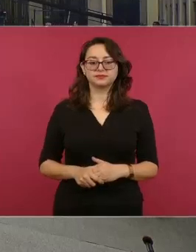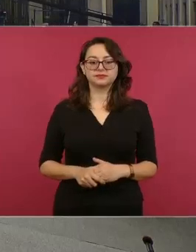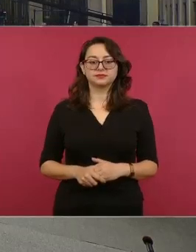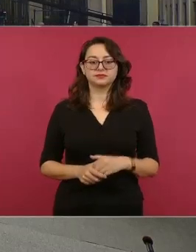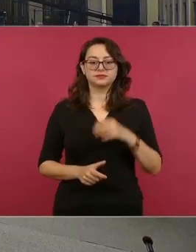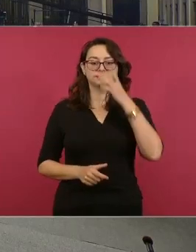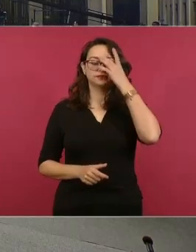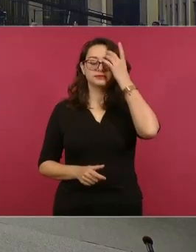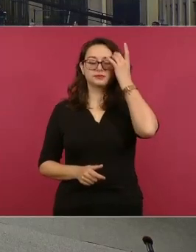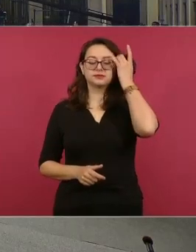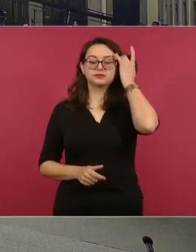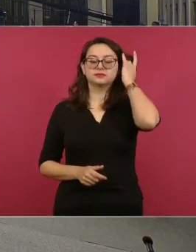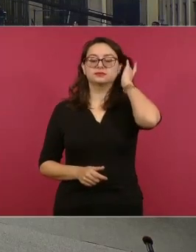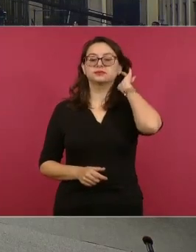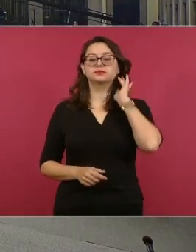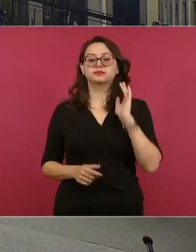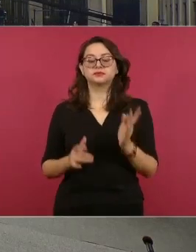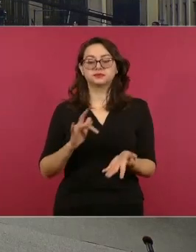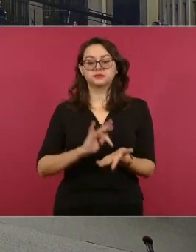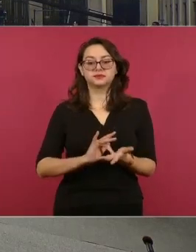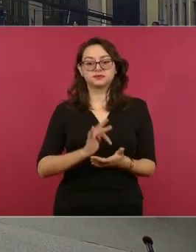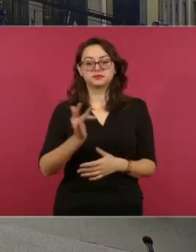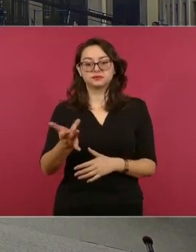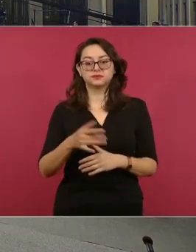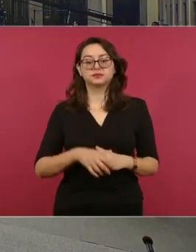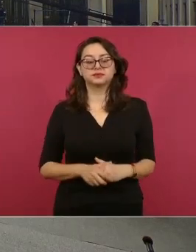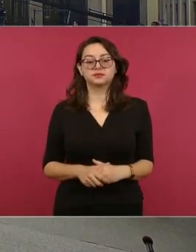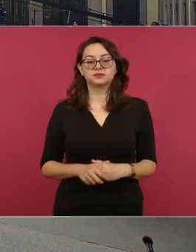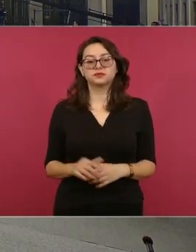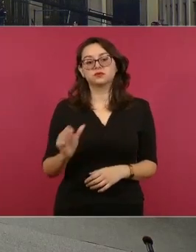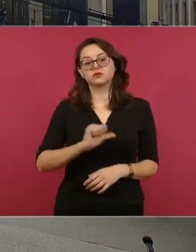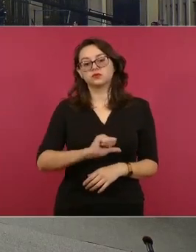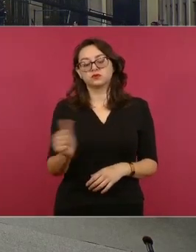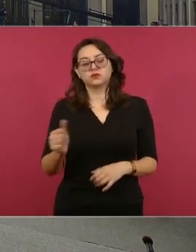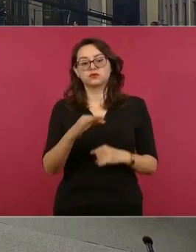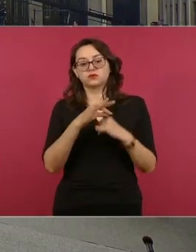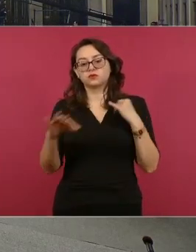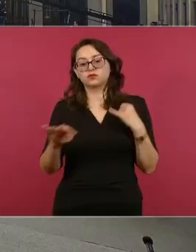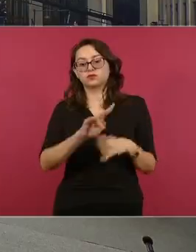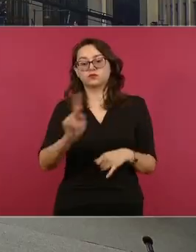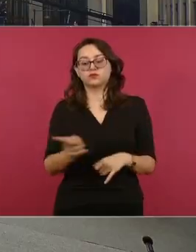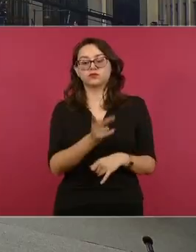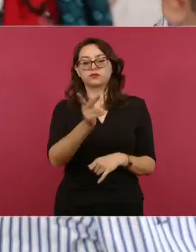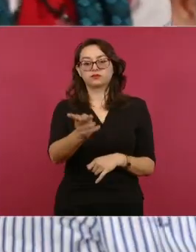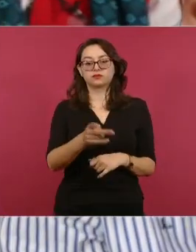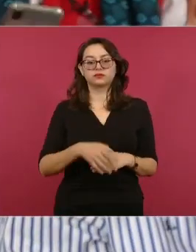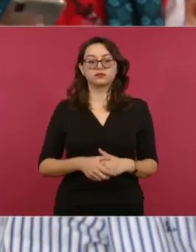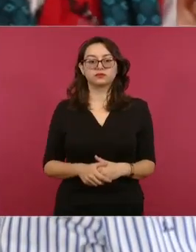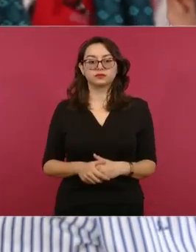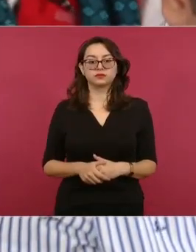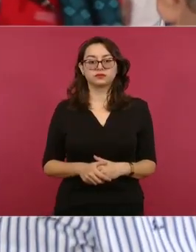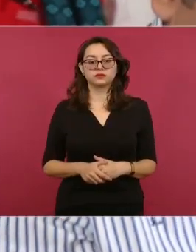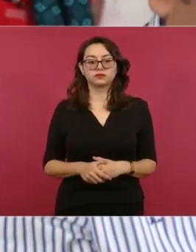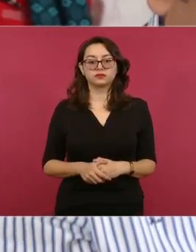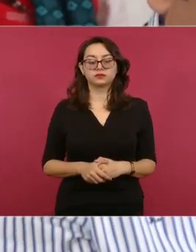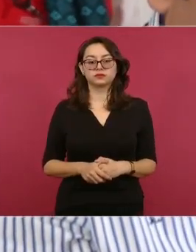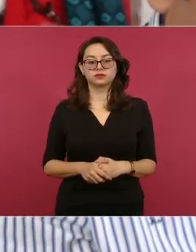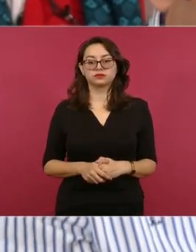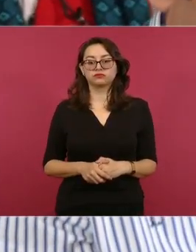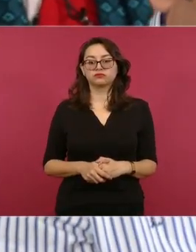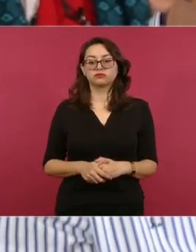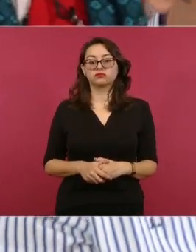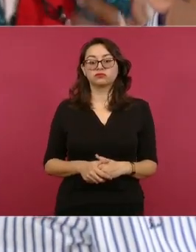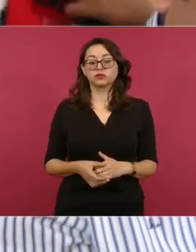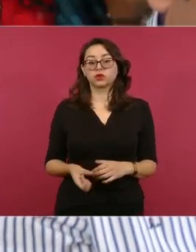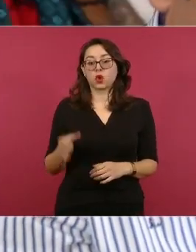Sí. Gracias, secretario. Finalmente, secretaria, preguntarle, ¿el presidente se toma el día libre hoy